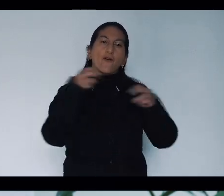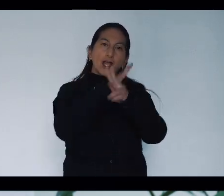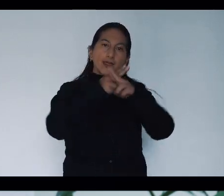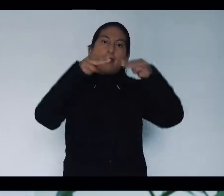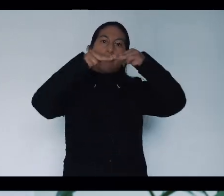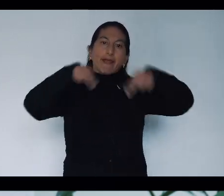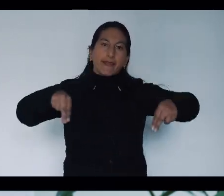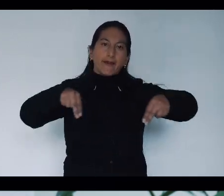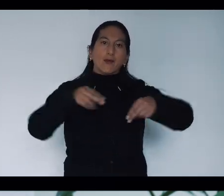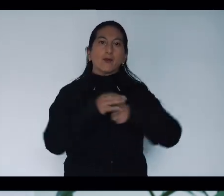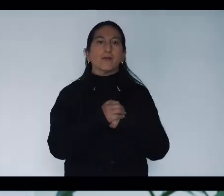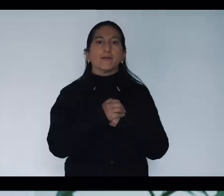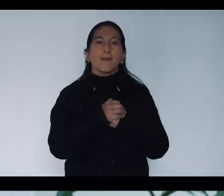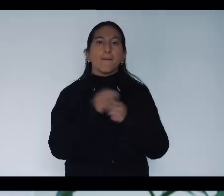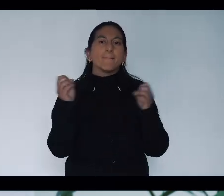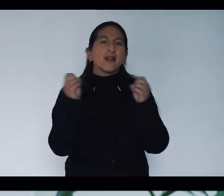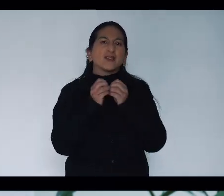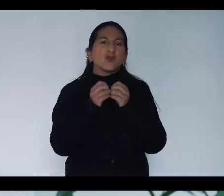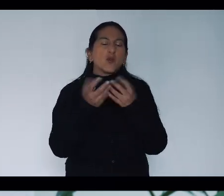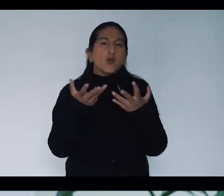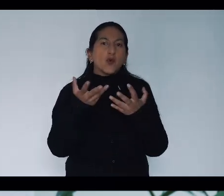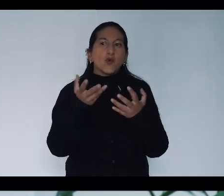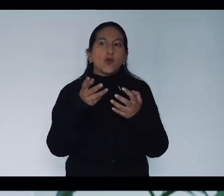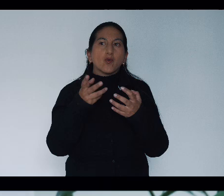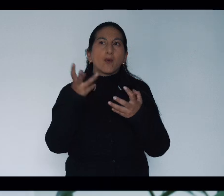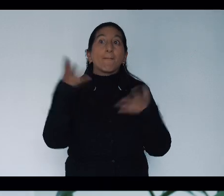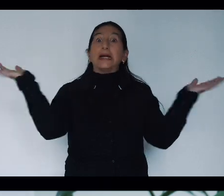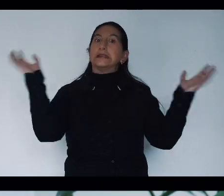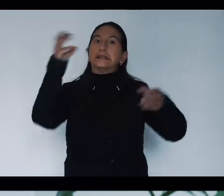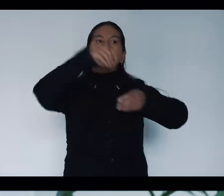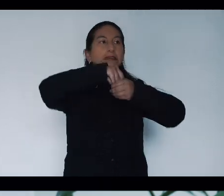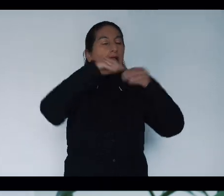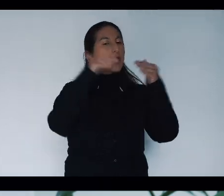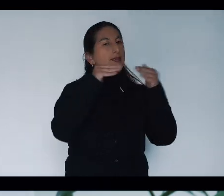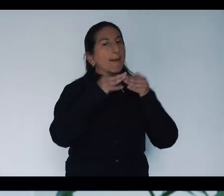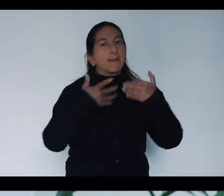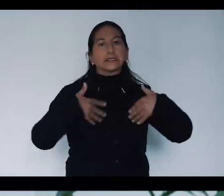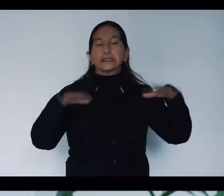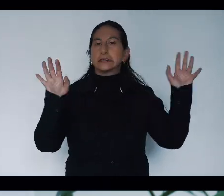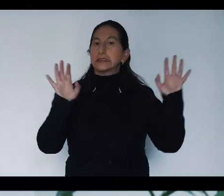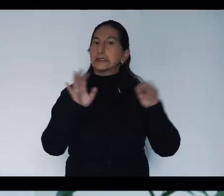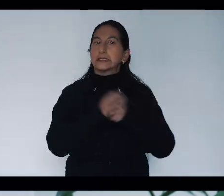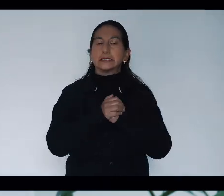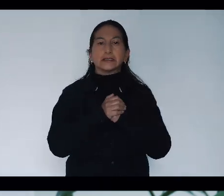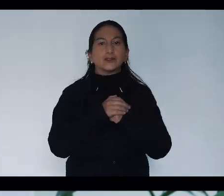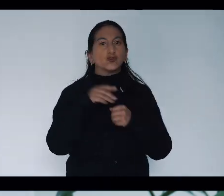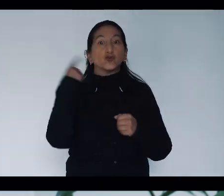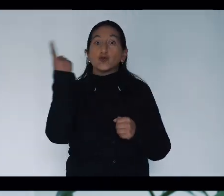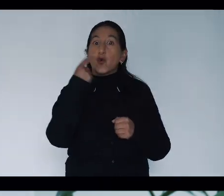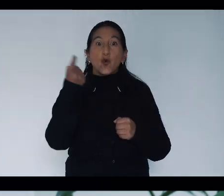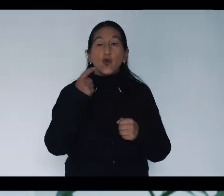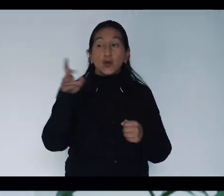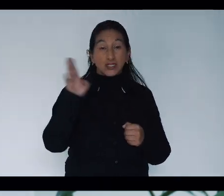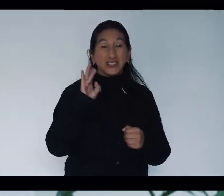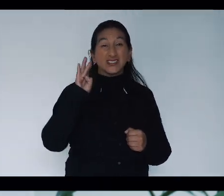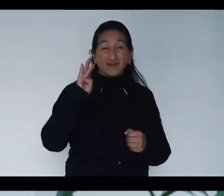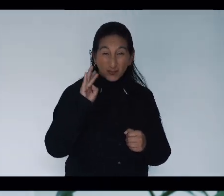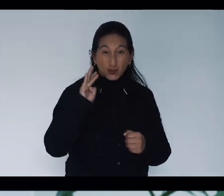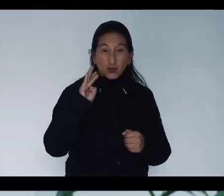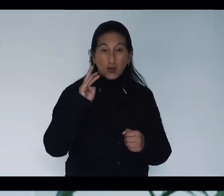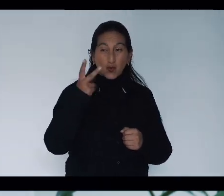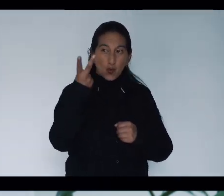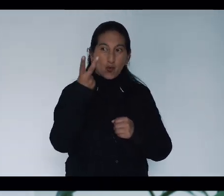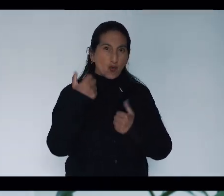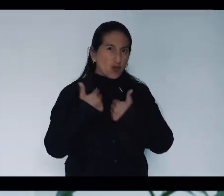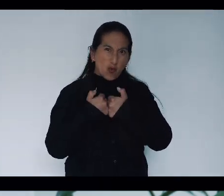que todo en la que es más común, la doméstica, toda vez que el solo hecho de que el esposo o la